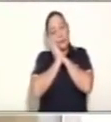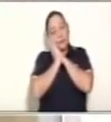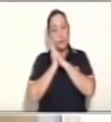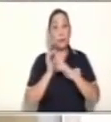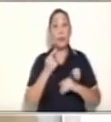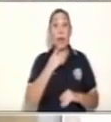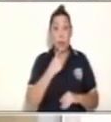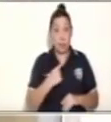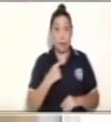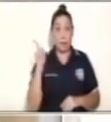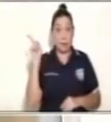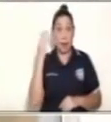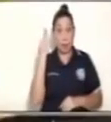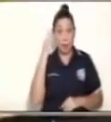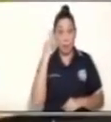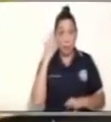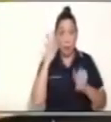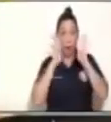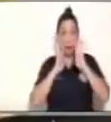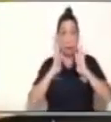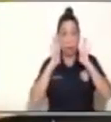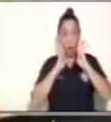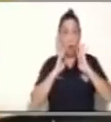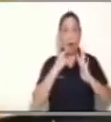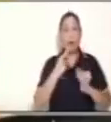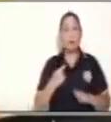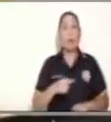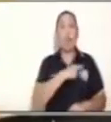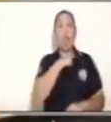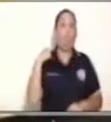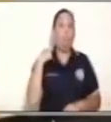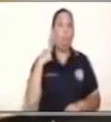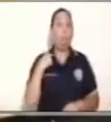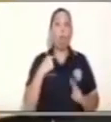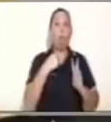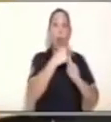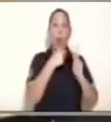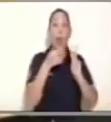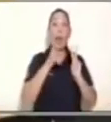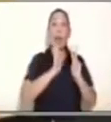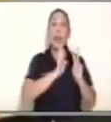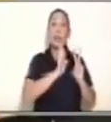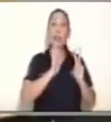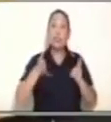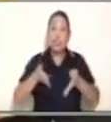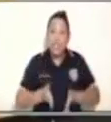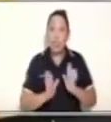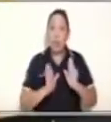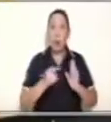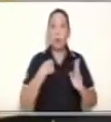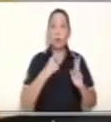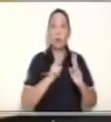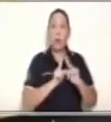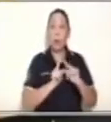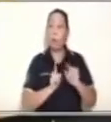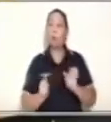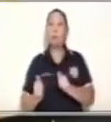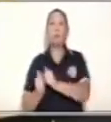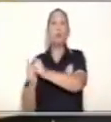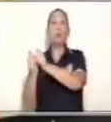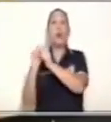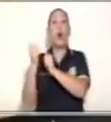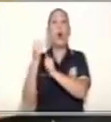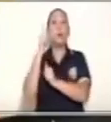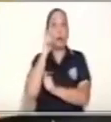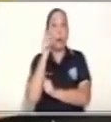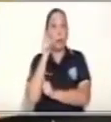la Llorona es una mujer que mató a sus hijos por irse con una persona, con otro señor. Entonces el Señor